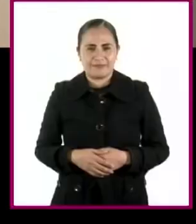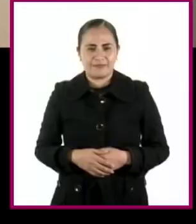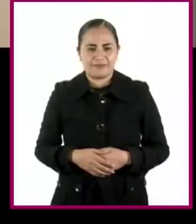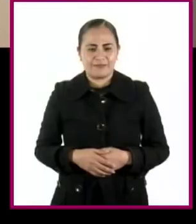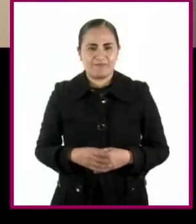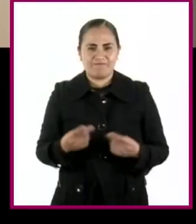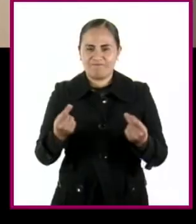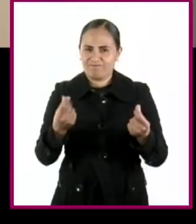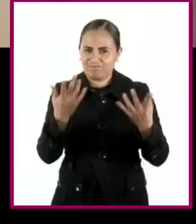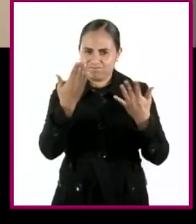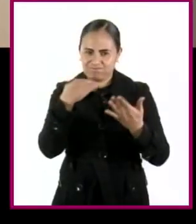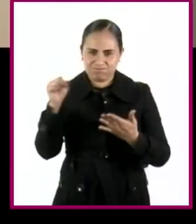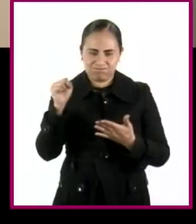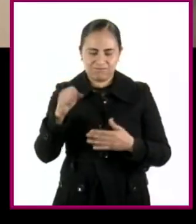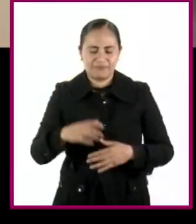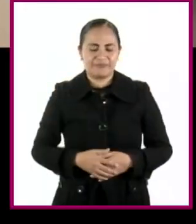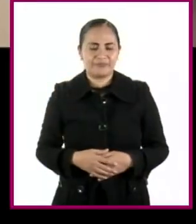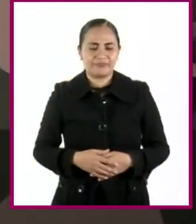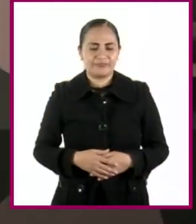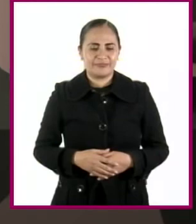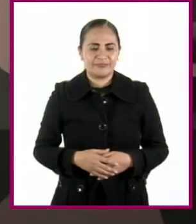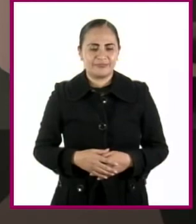Agilidad.